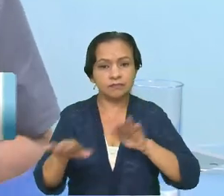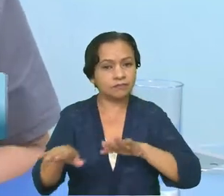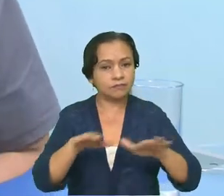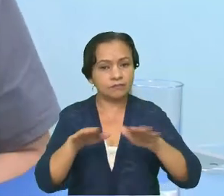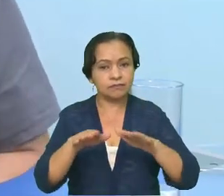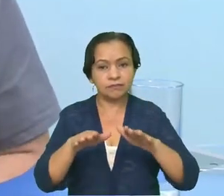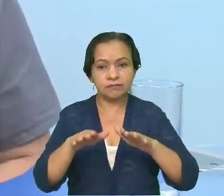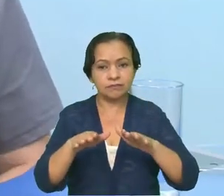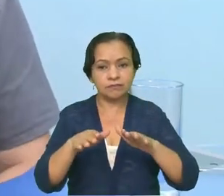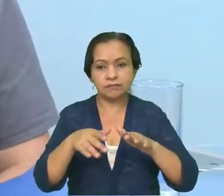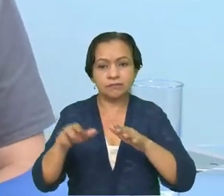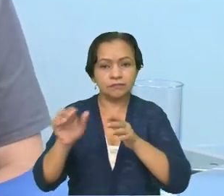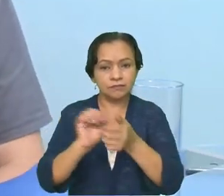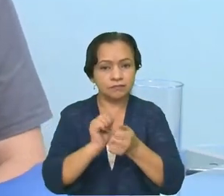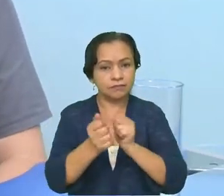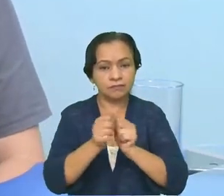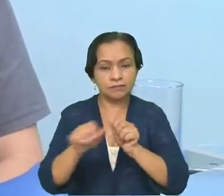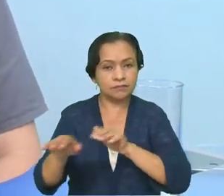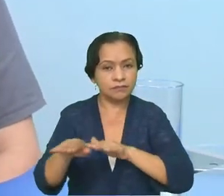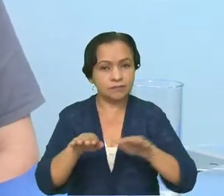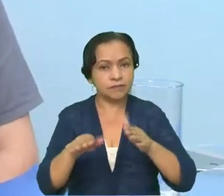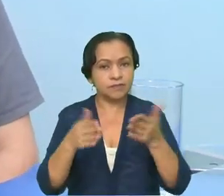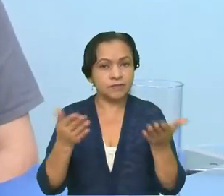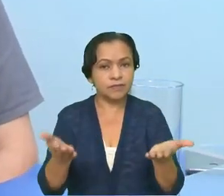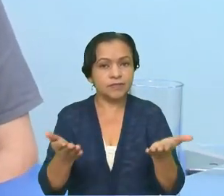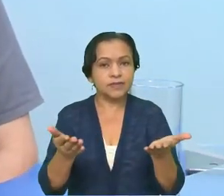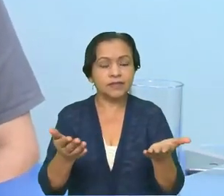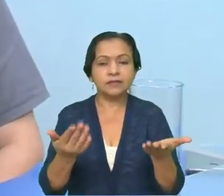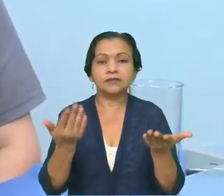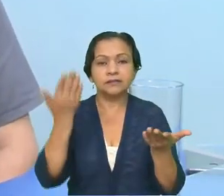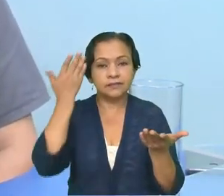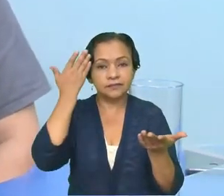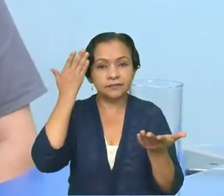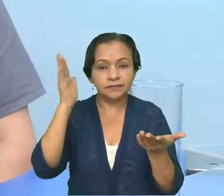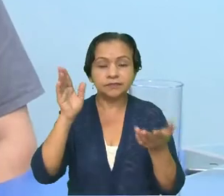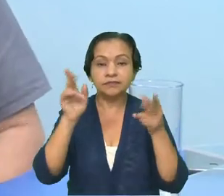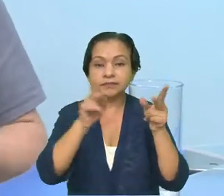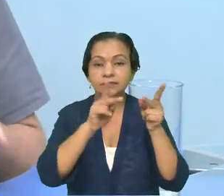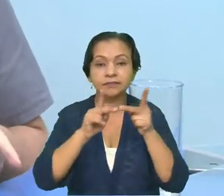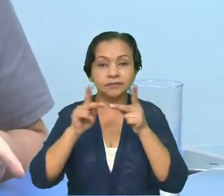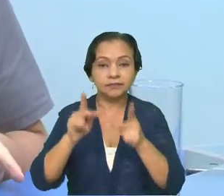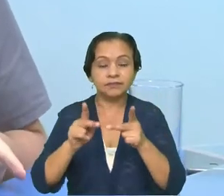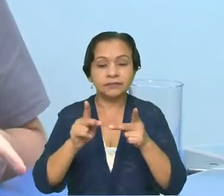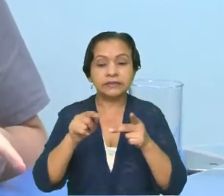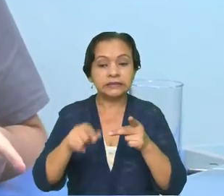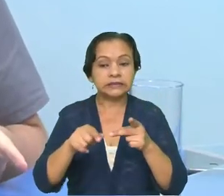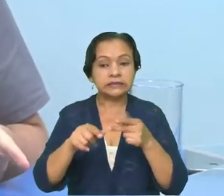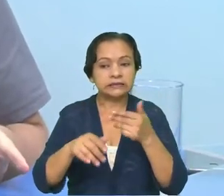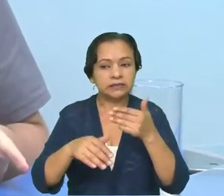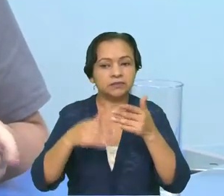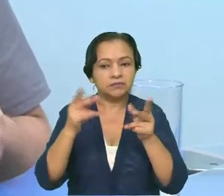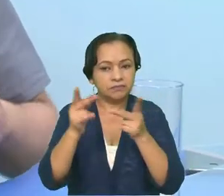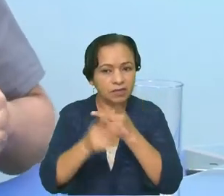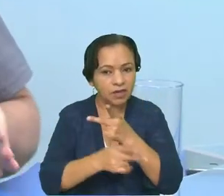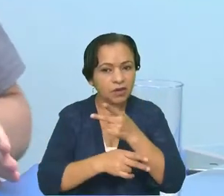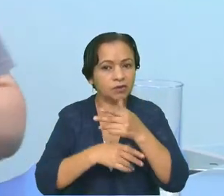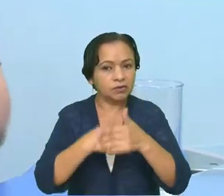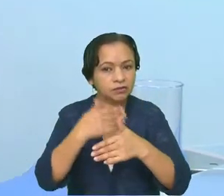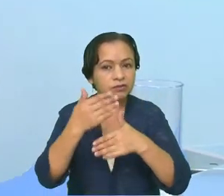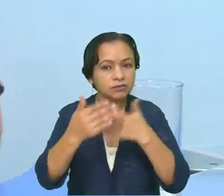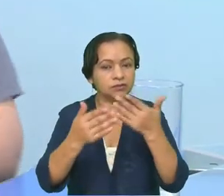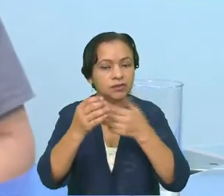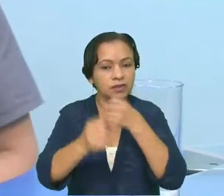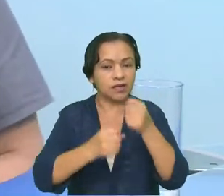no puede mantener esa actividad física. Entonces sabemos que esa paciente está progresando y que a lo mejor